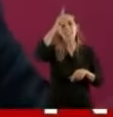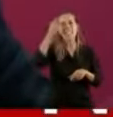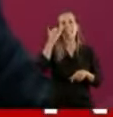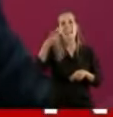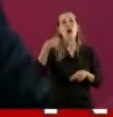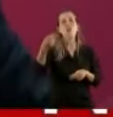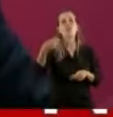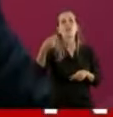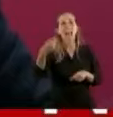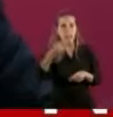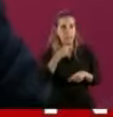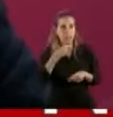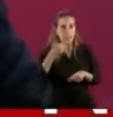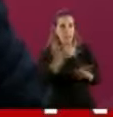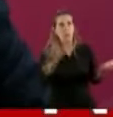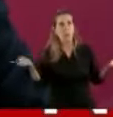para cubrir